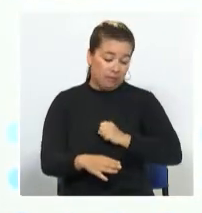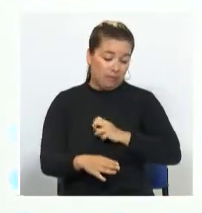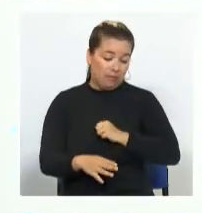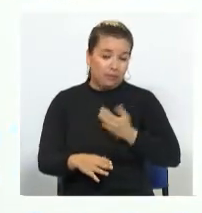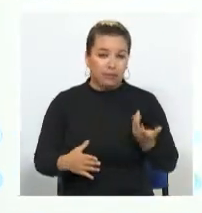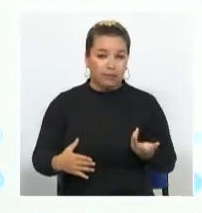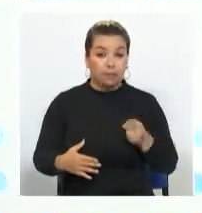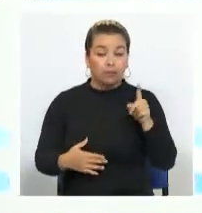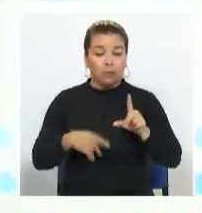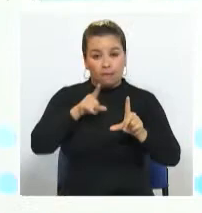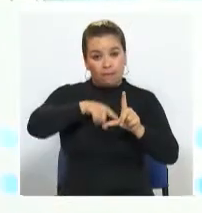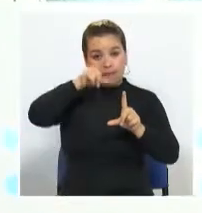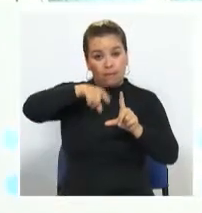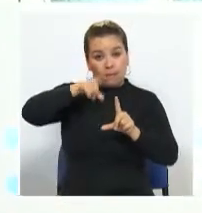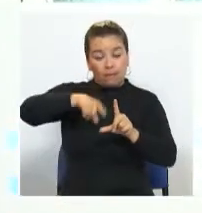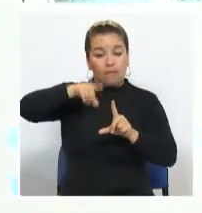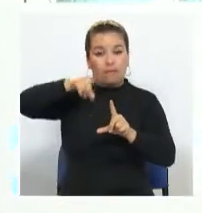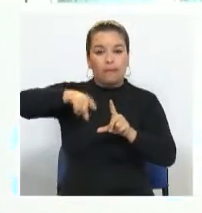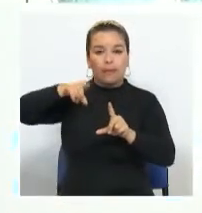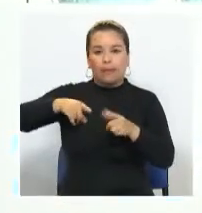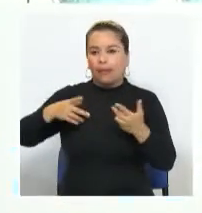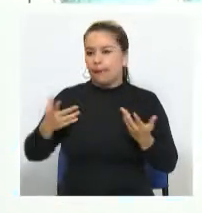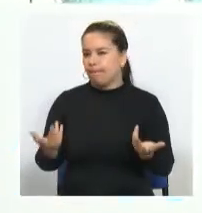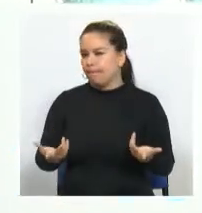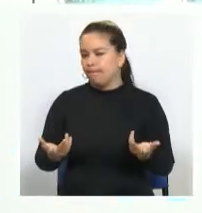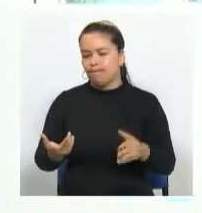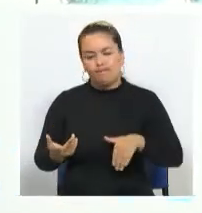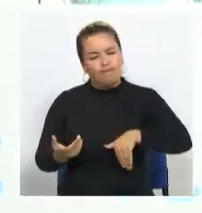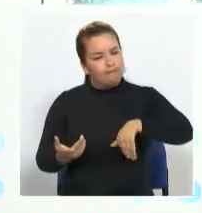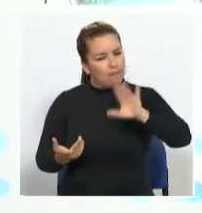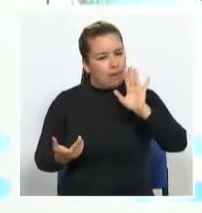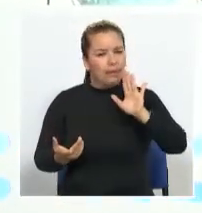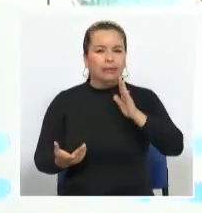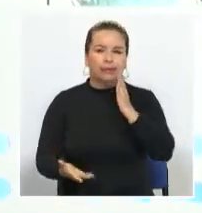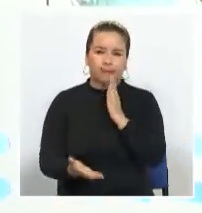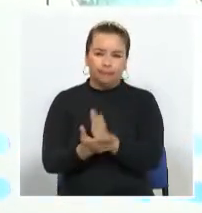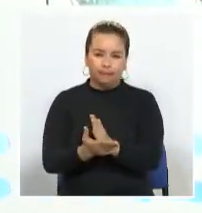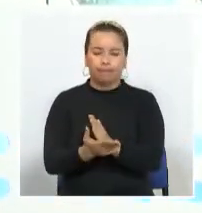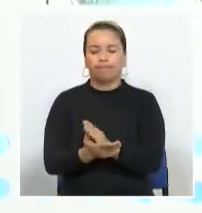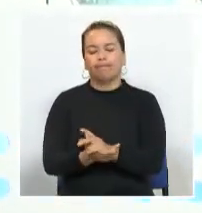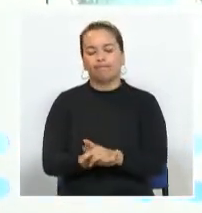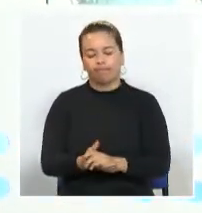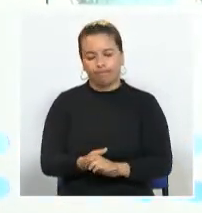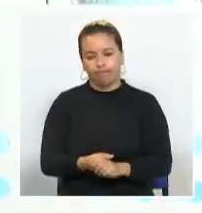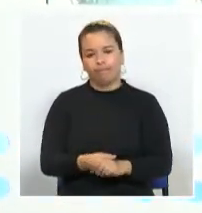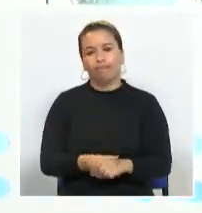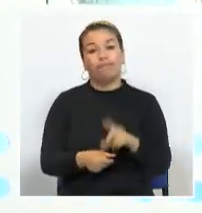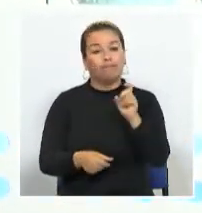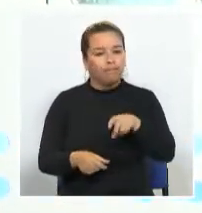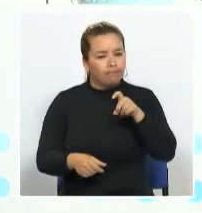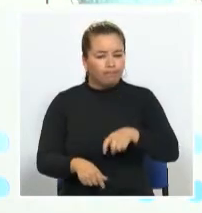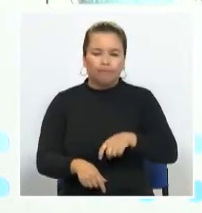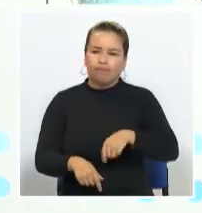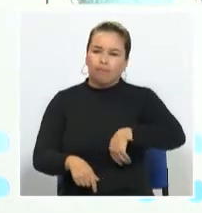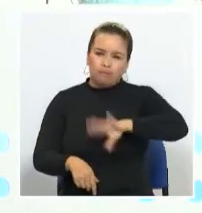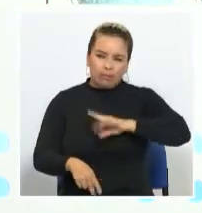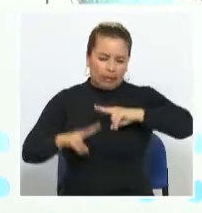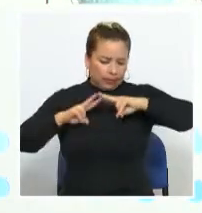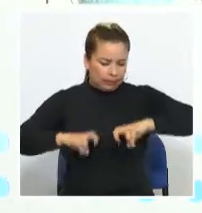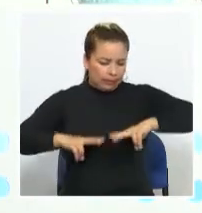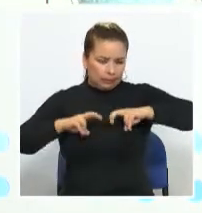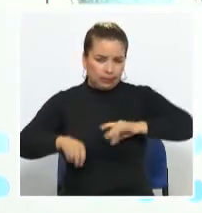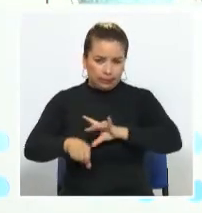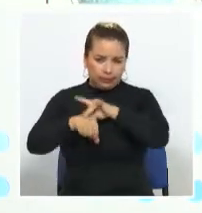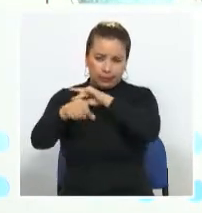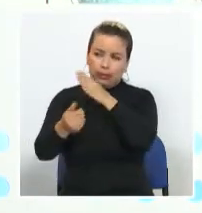frecuencia va a ser mucho más cercana a los controles y los chequeos. En general, uno debería